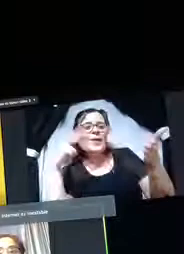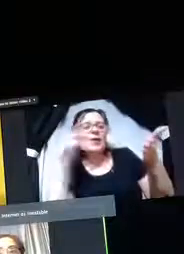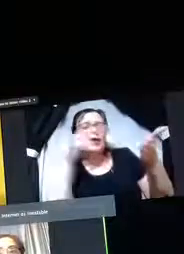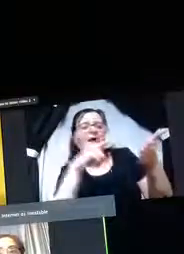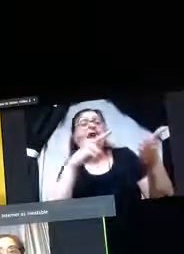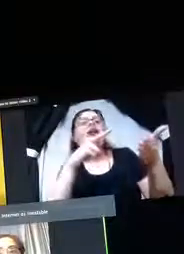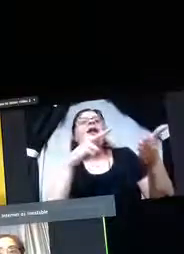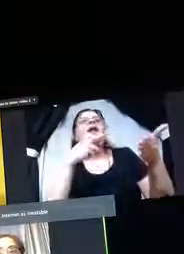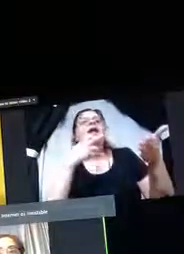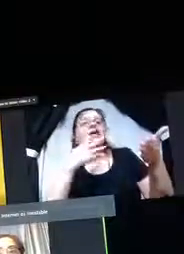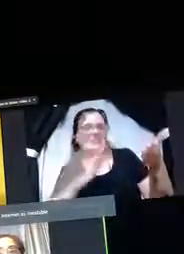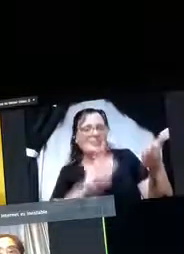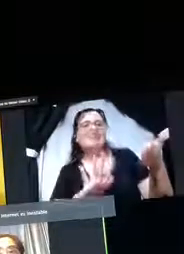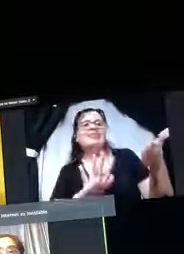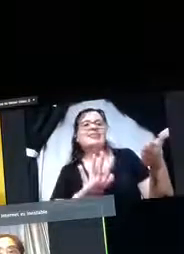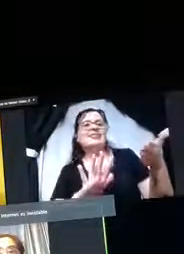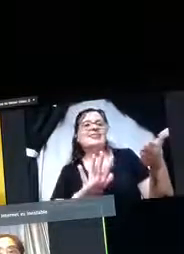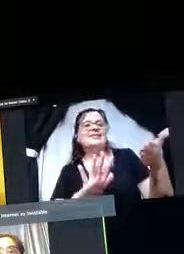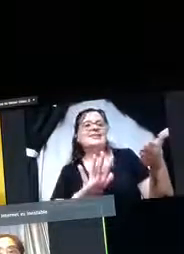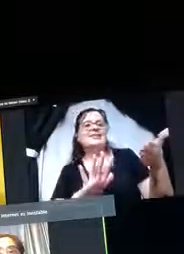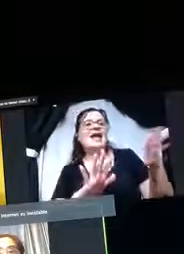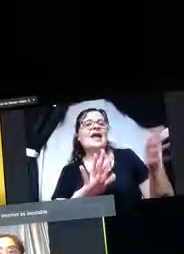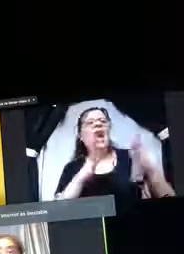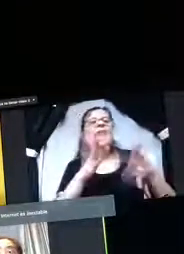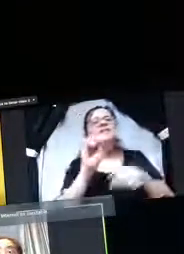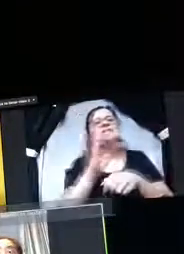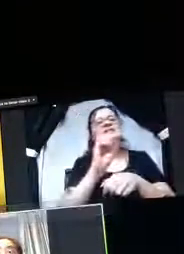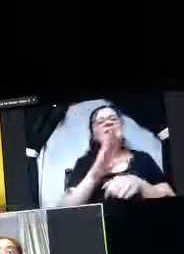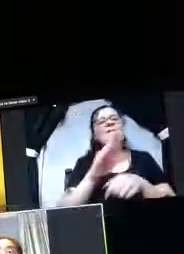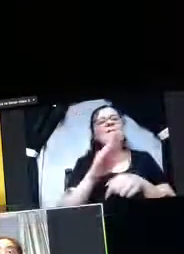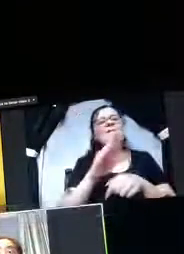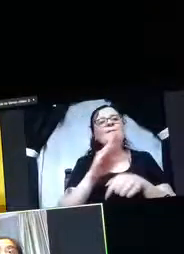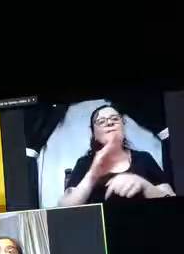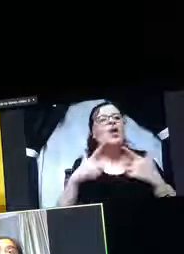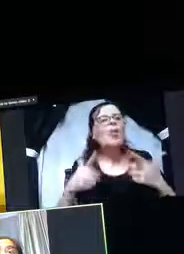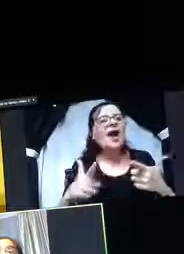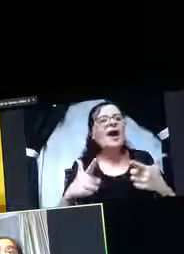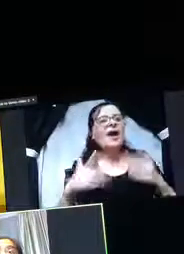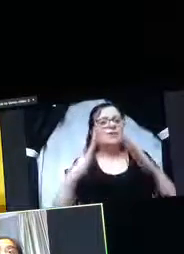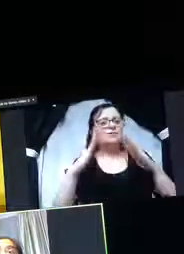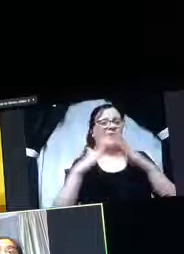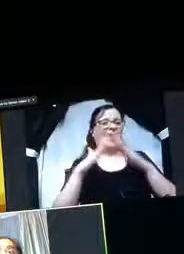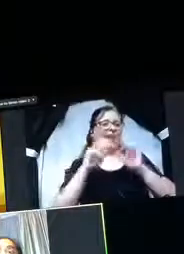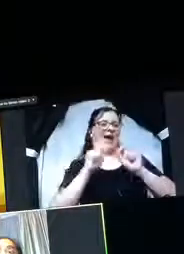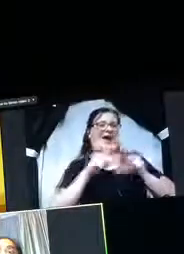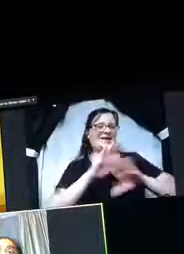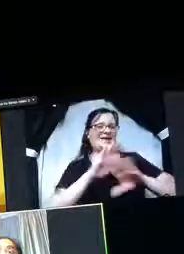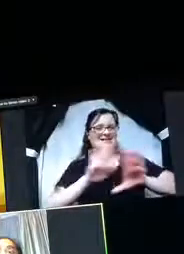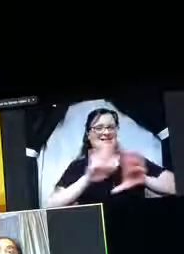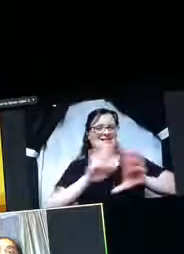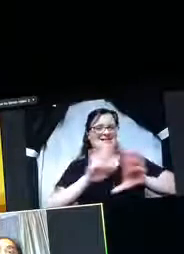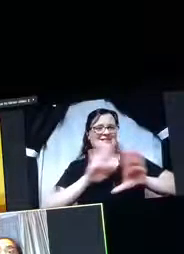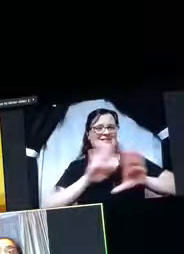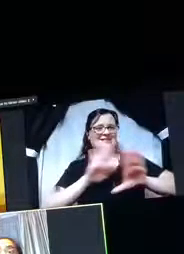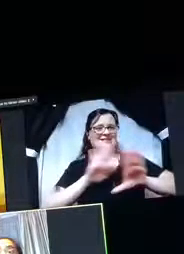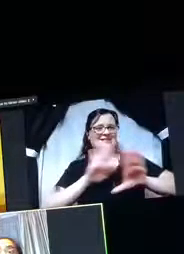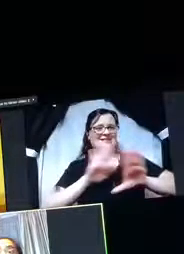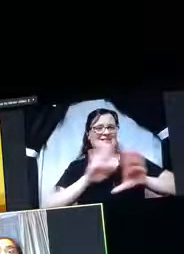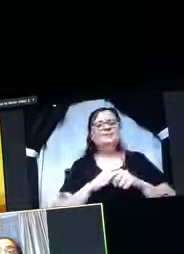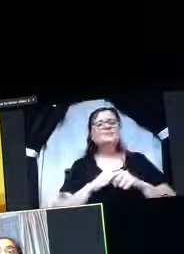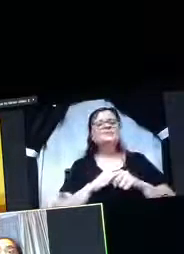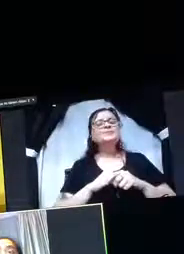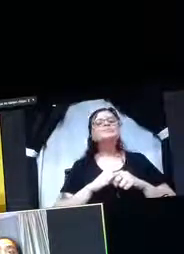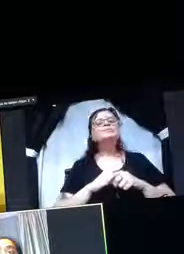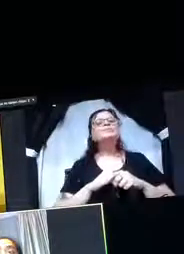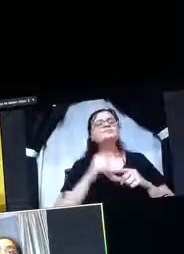uno desconoce y uno cree que hablando así es el lenguaje casero, digamos, lo apropiado. Y otra cosa también, Georgie, lo que